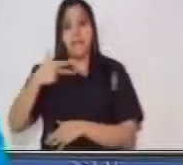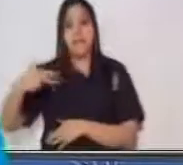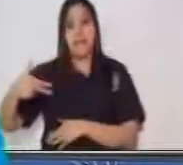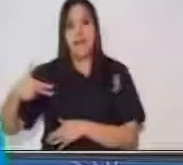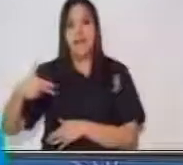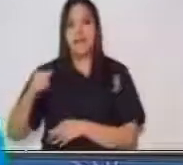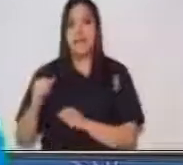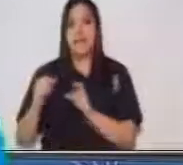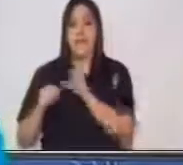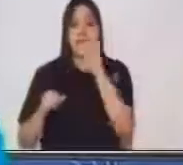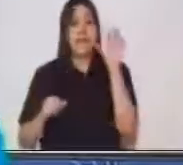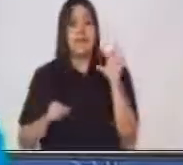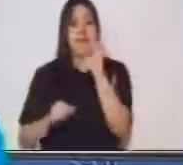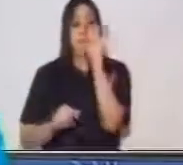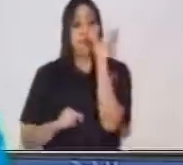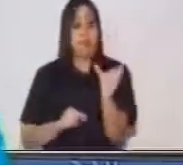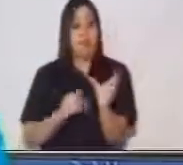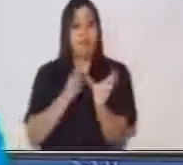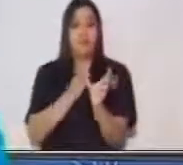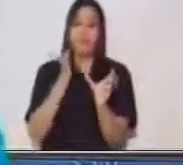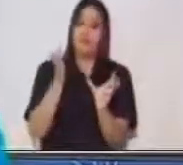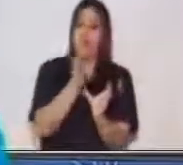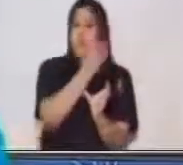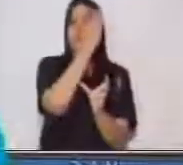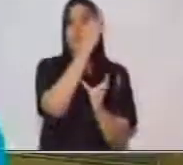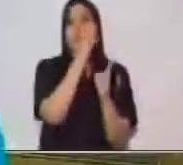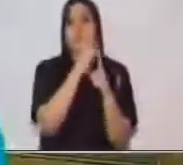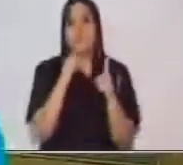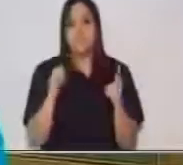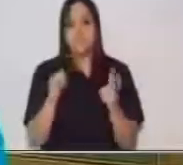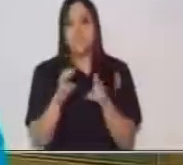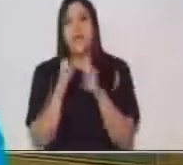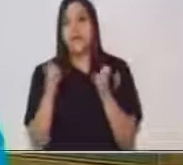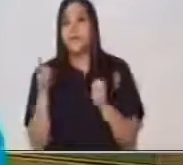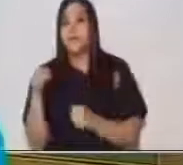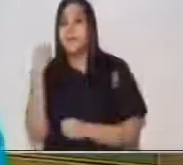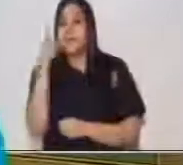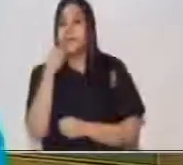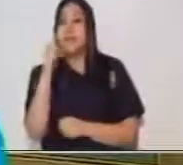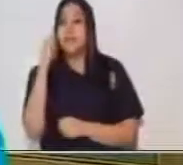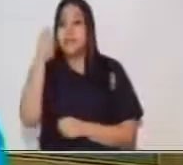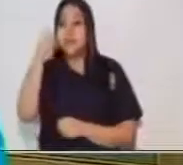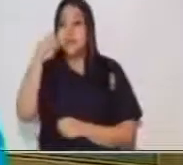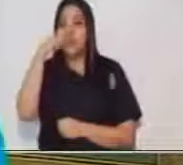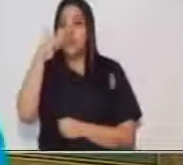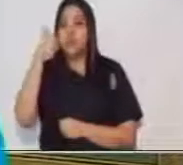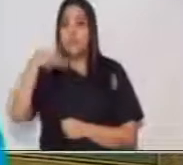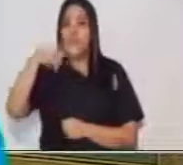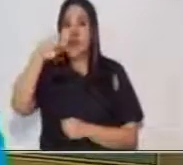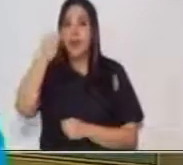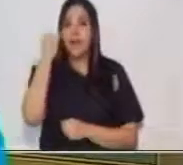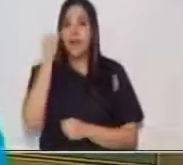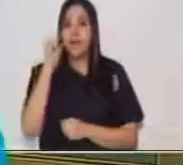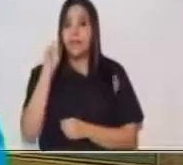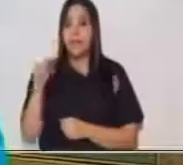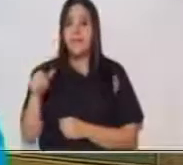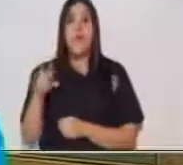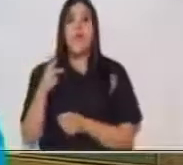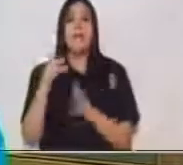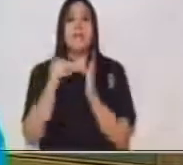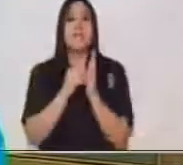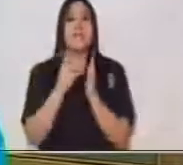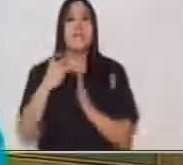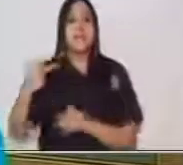ave nacional de Guatemala. Entonces el sustantivo es quetzal y es el que forma el núcleo